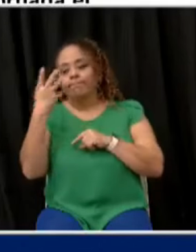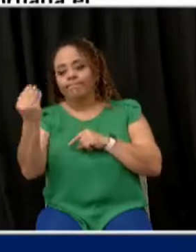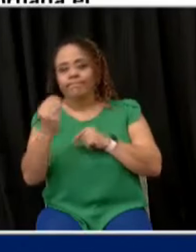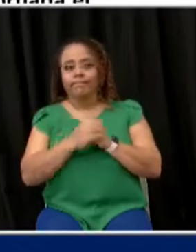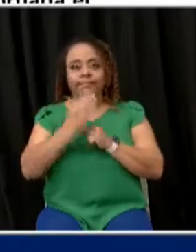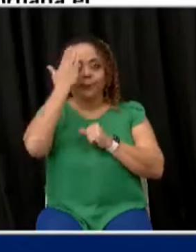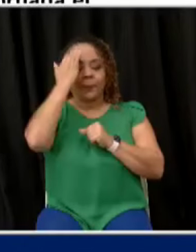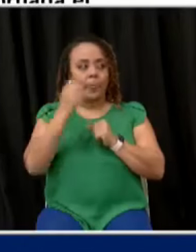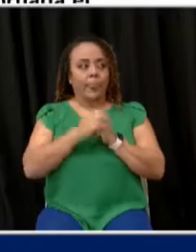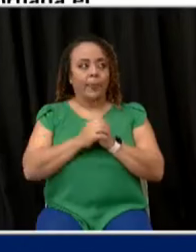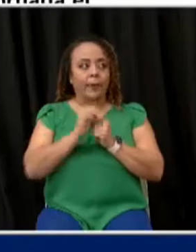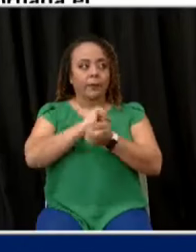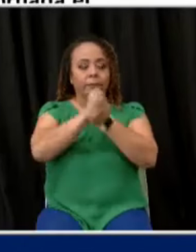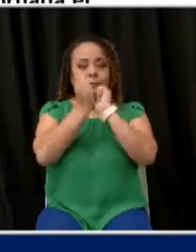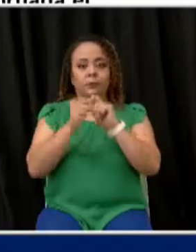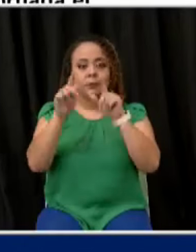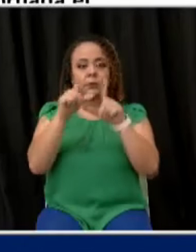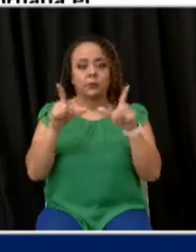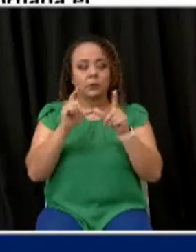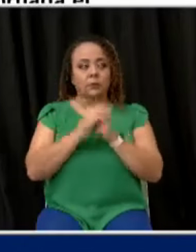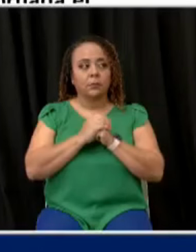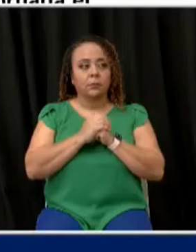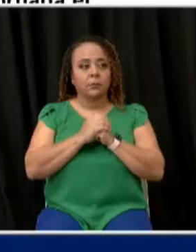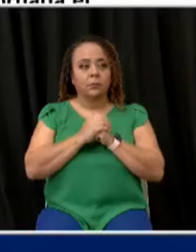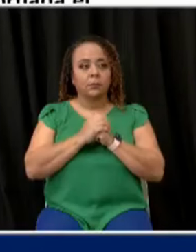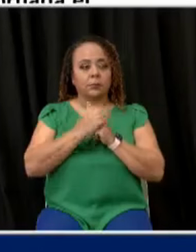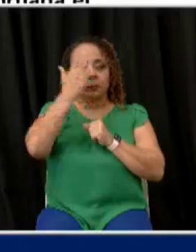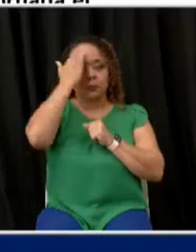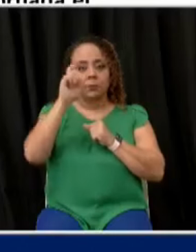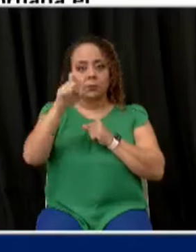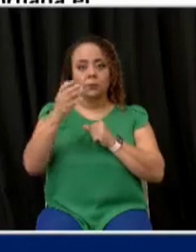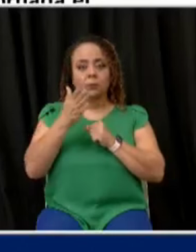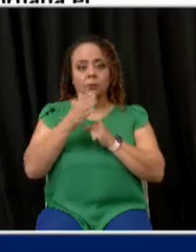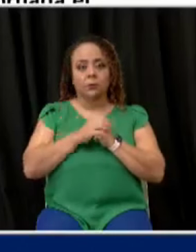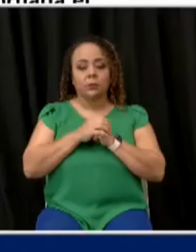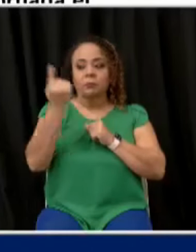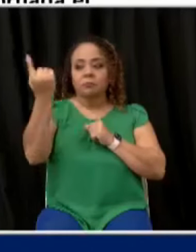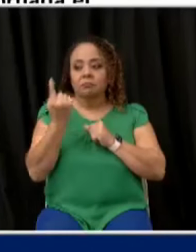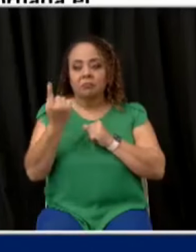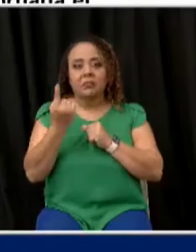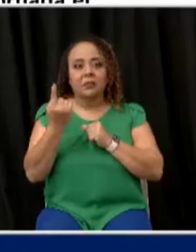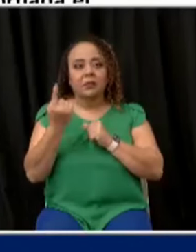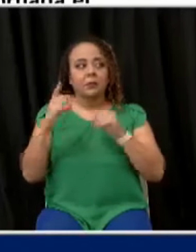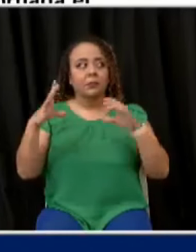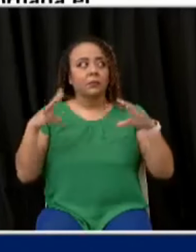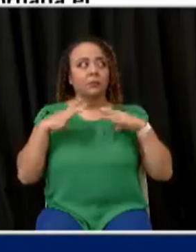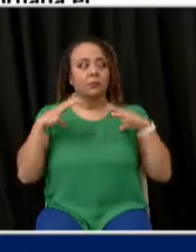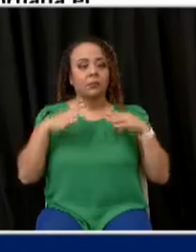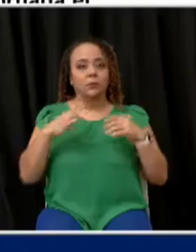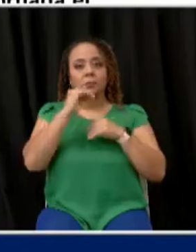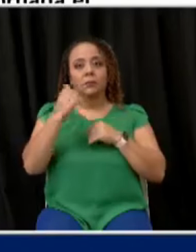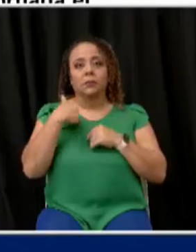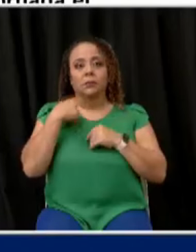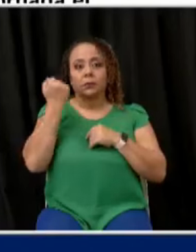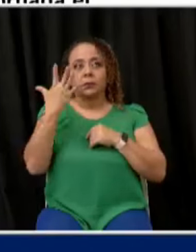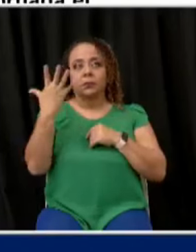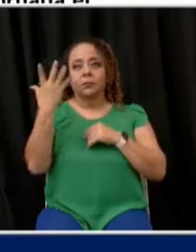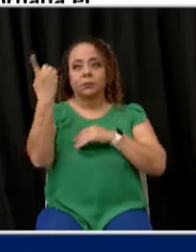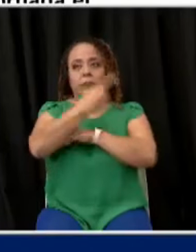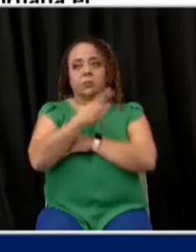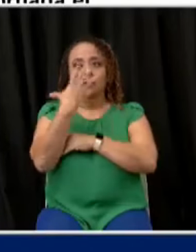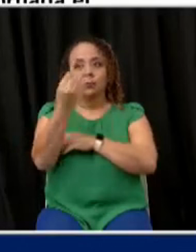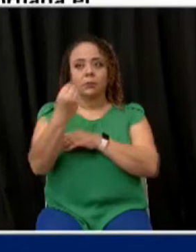porque lo cambiaron de lugar o porque tuvo que ir o porque venía de vacaciones y estuvo 15 días afuera, a